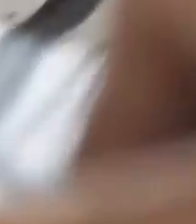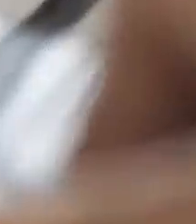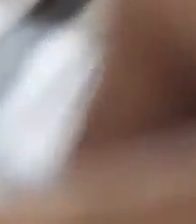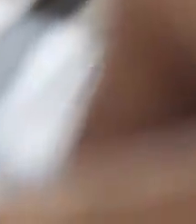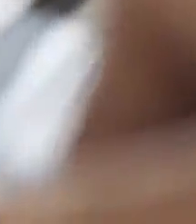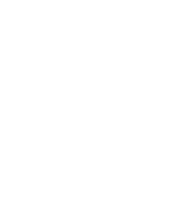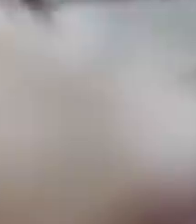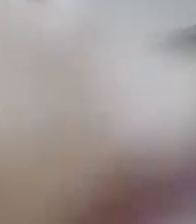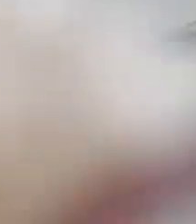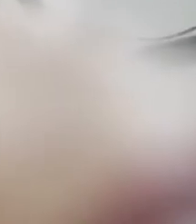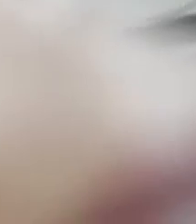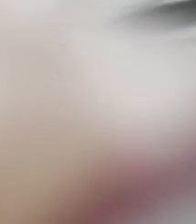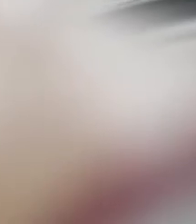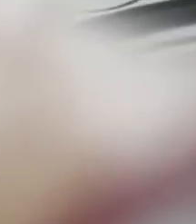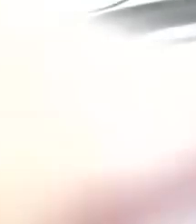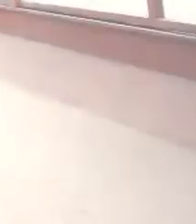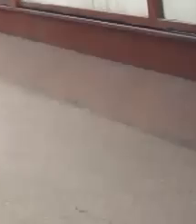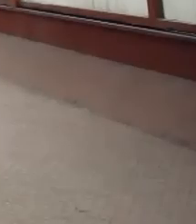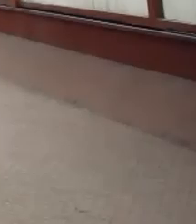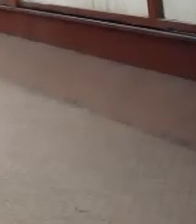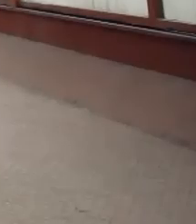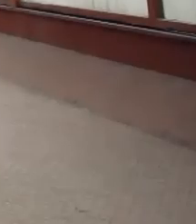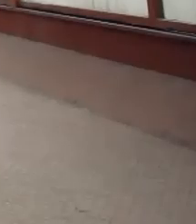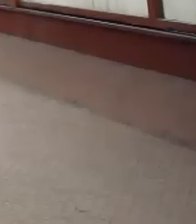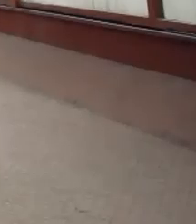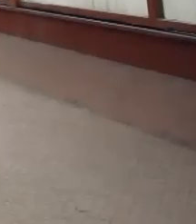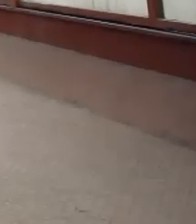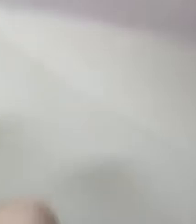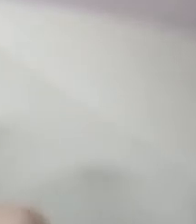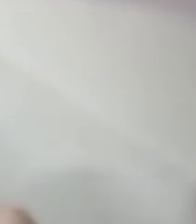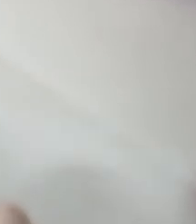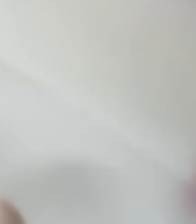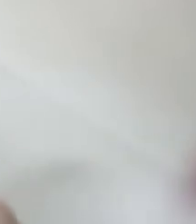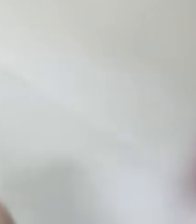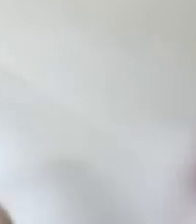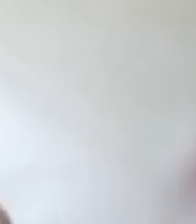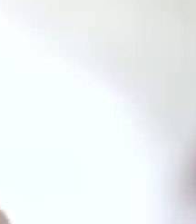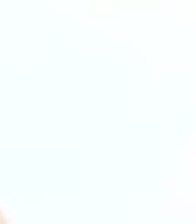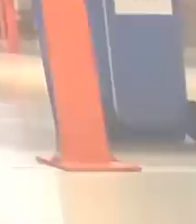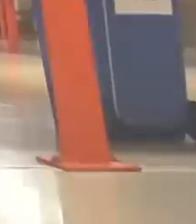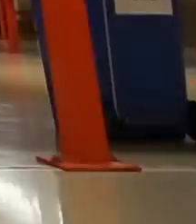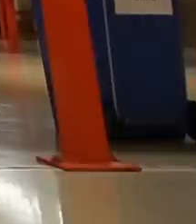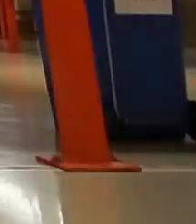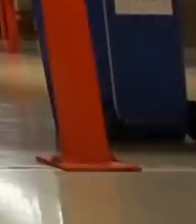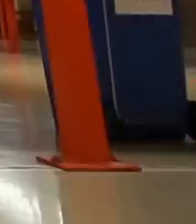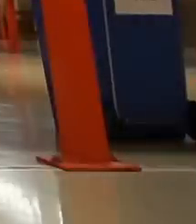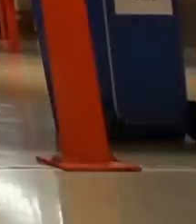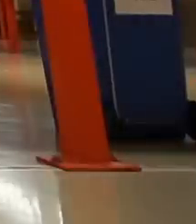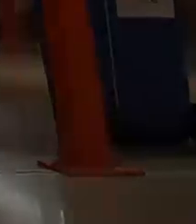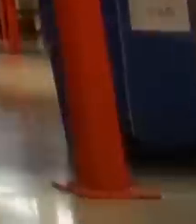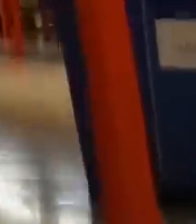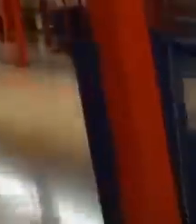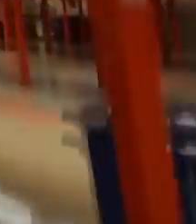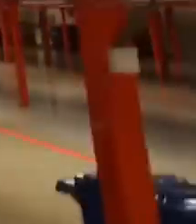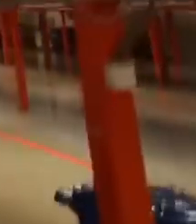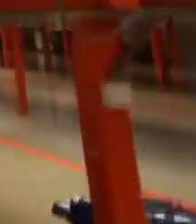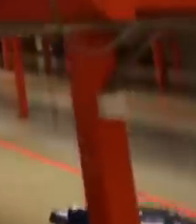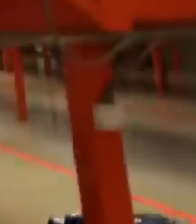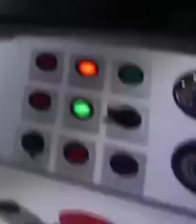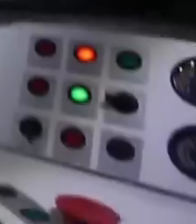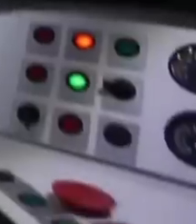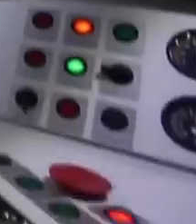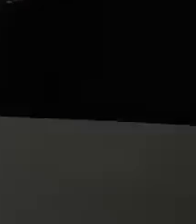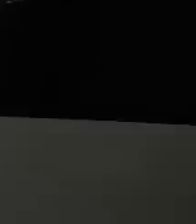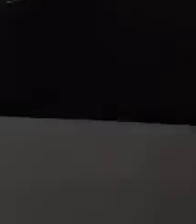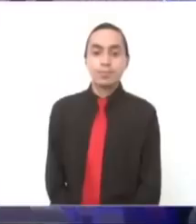destino a la Ciudad de México para integrarse a la línea 1 de este medio de transporte que va de Tasqueña a